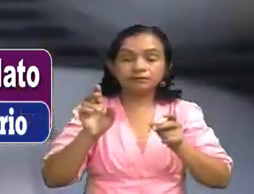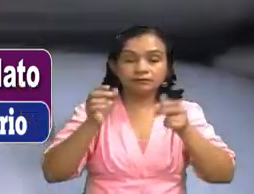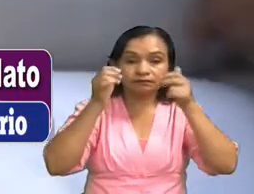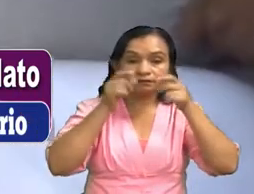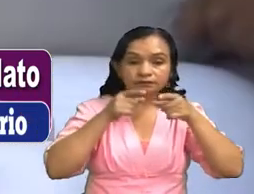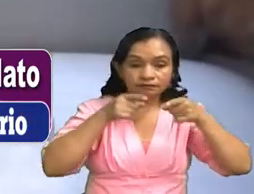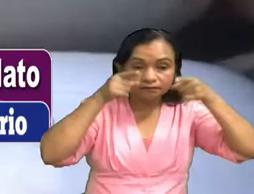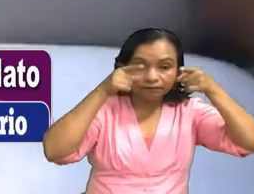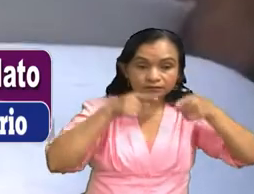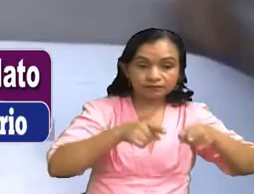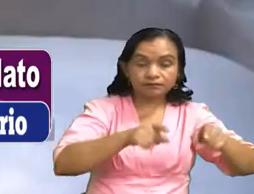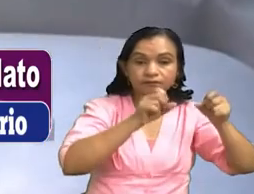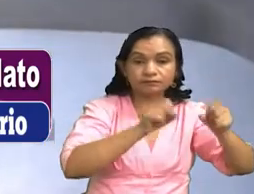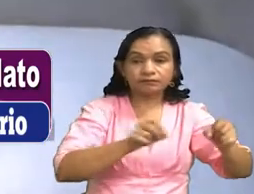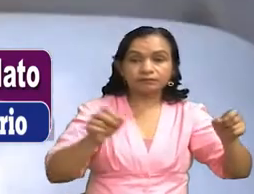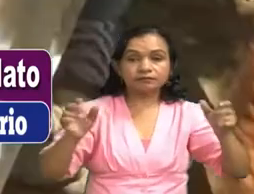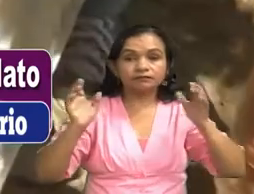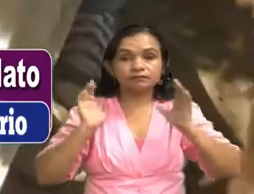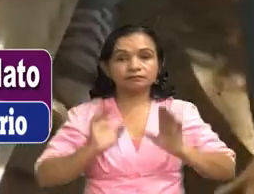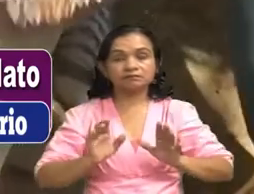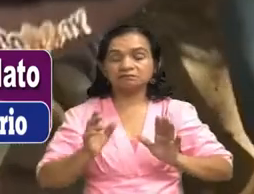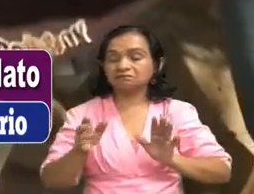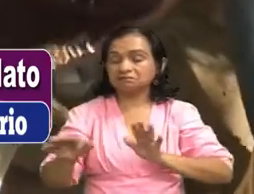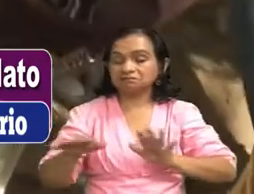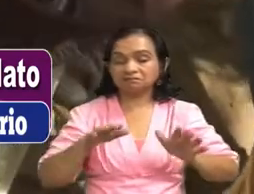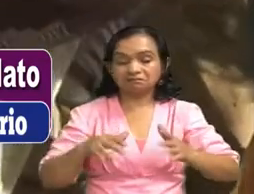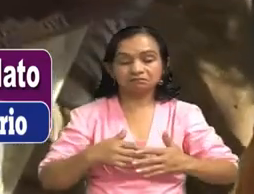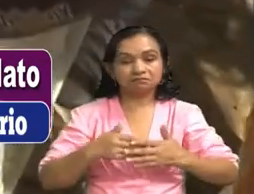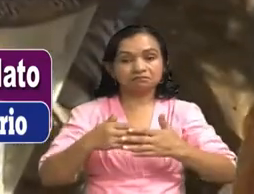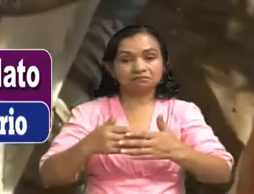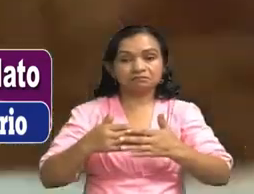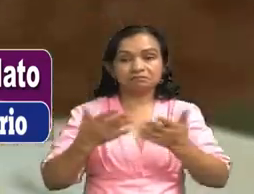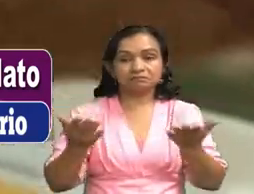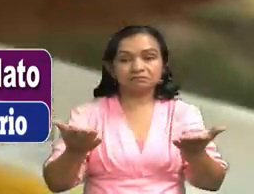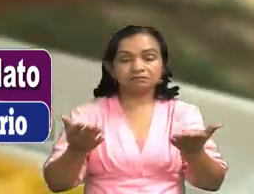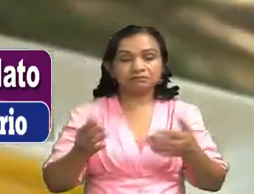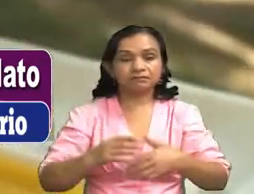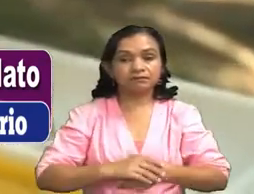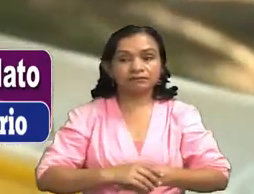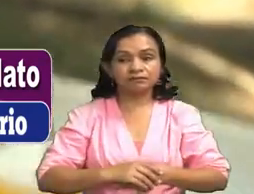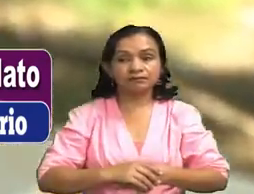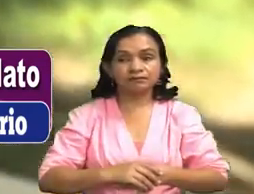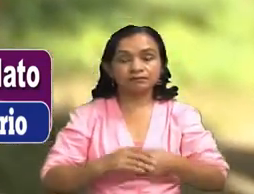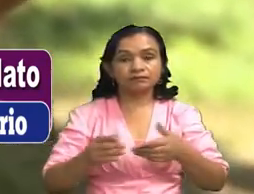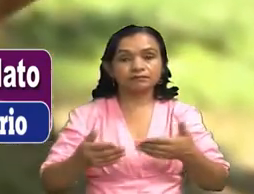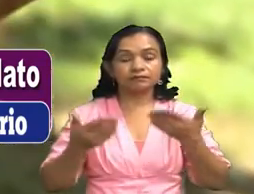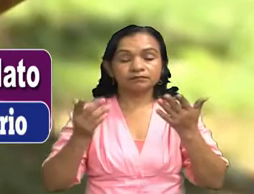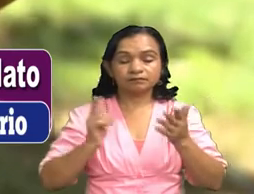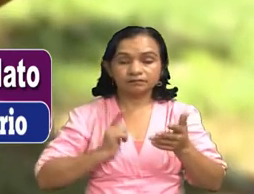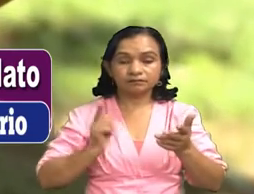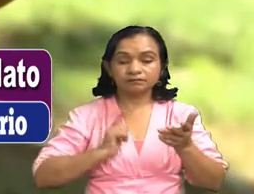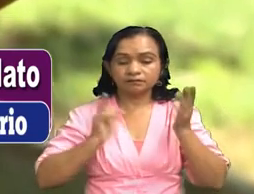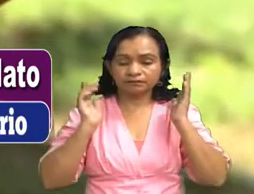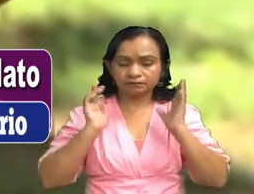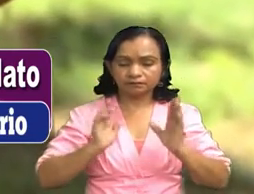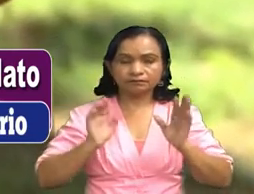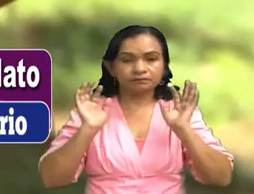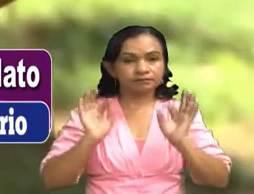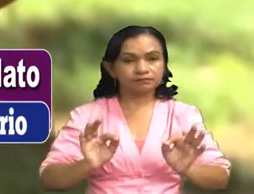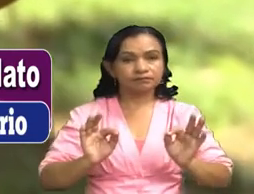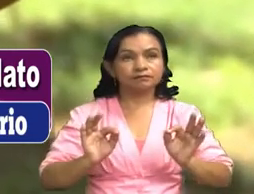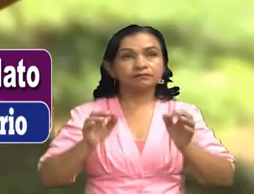tiene las condiciones corporales no te va a poder salir preñada en que le dé lo que le va a dejar. Tiene que tener una condición